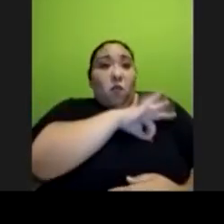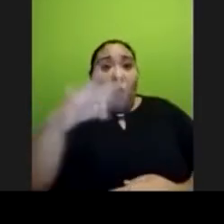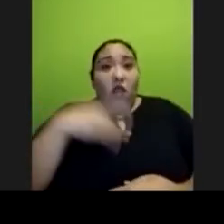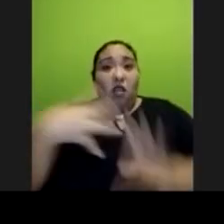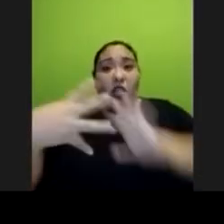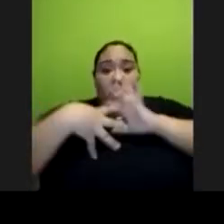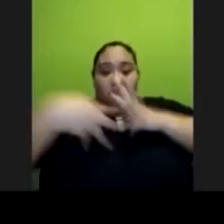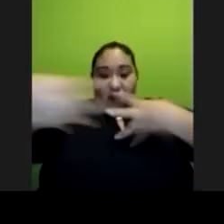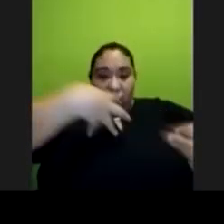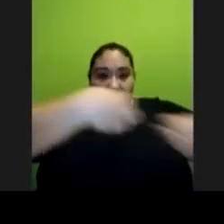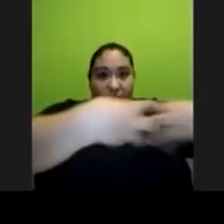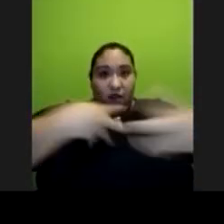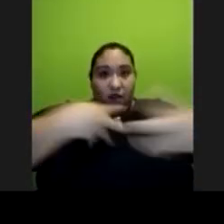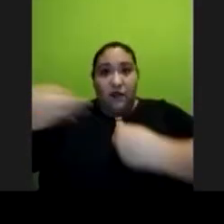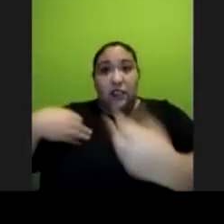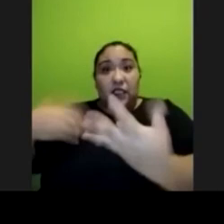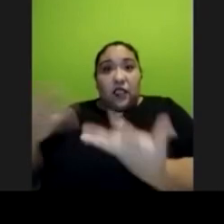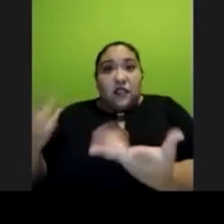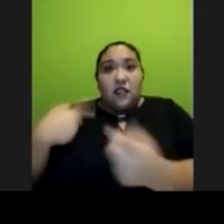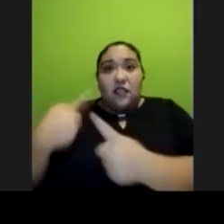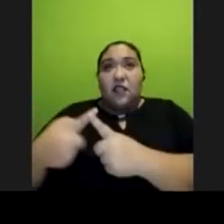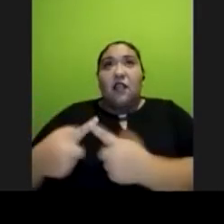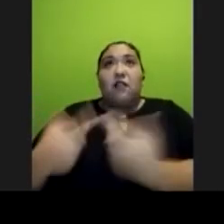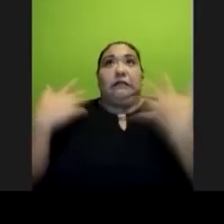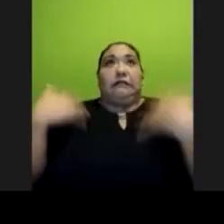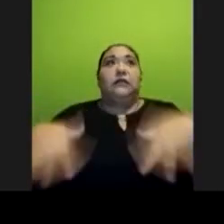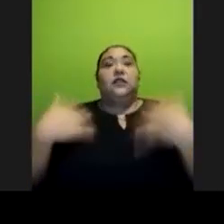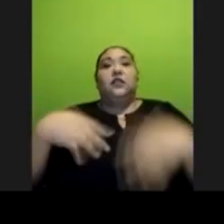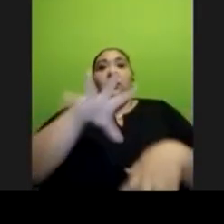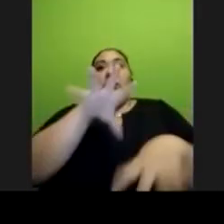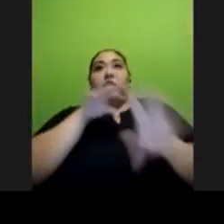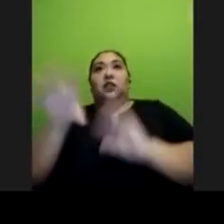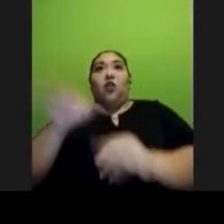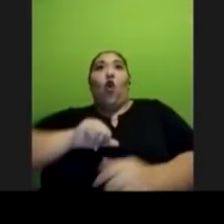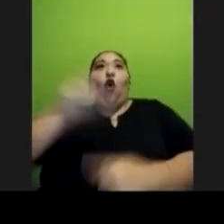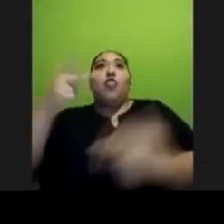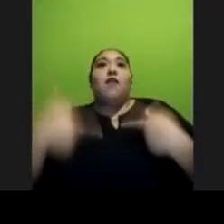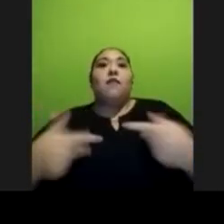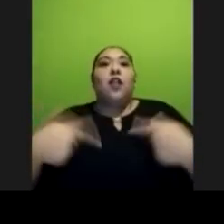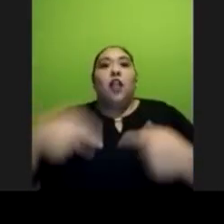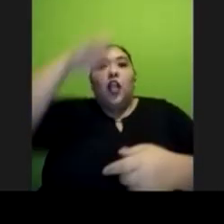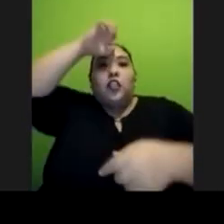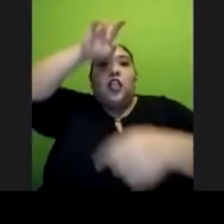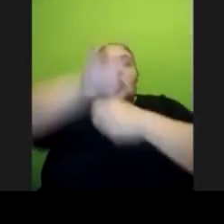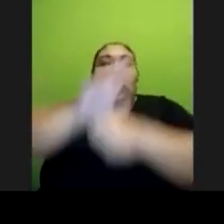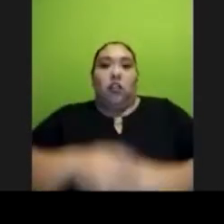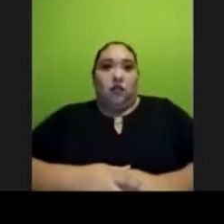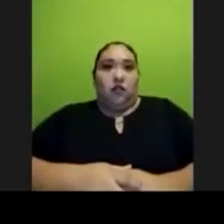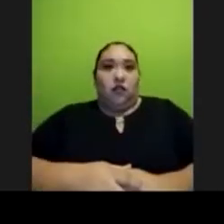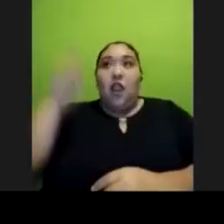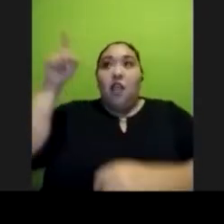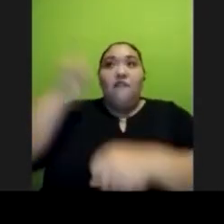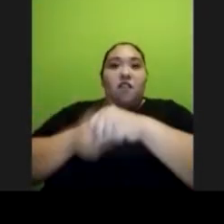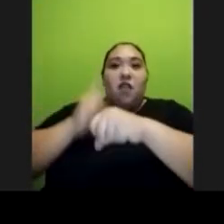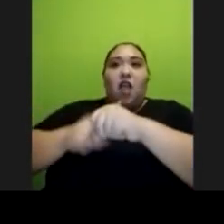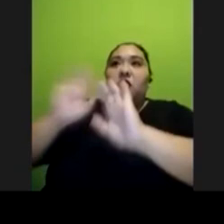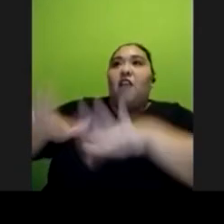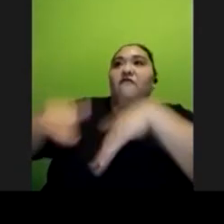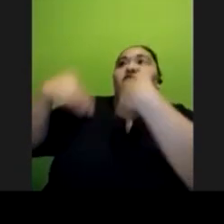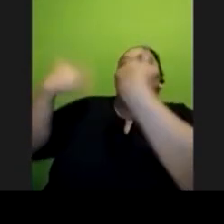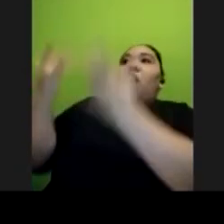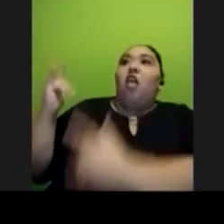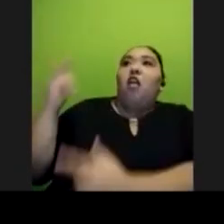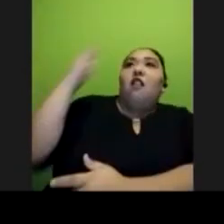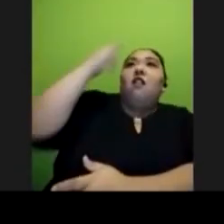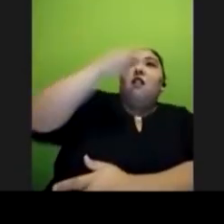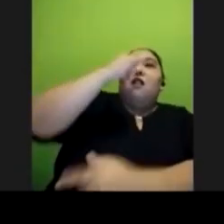¿de quién se ha hablado? Ya lo decía Mar, como de las personas extranjeras, ¿no? Es que lo trajeron de fuera, ¿no? Son quienes vienen de allá afuera